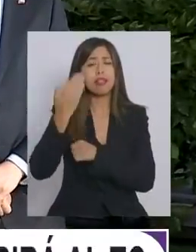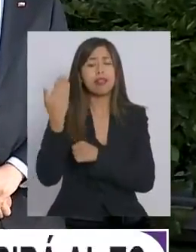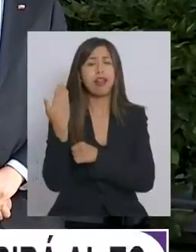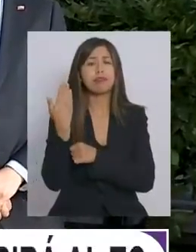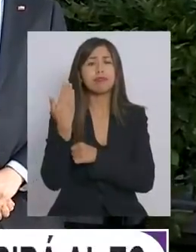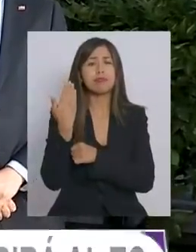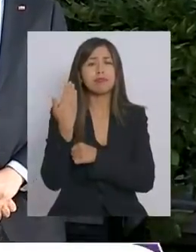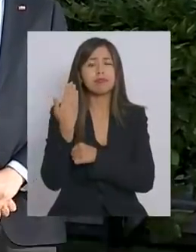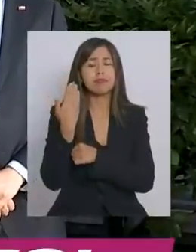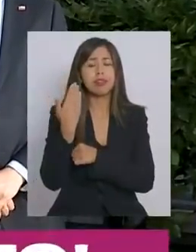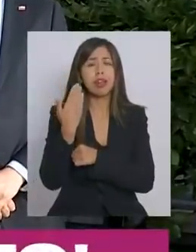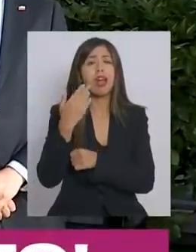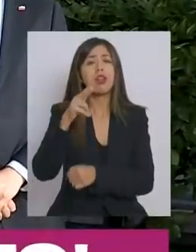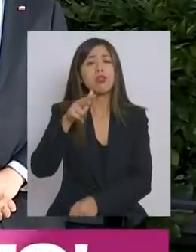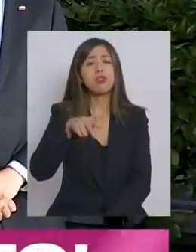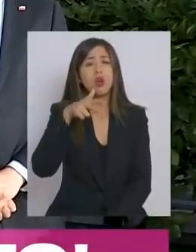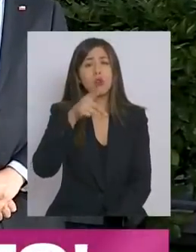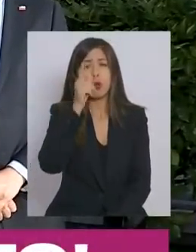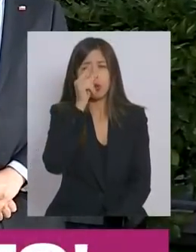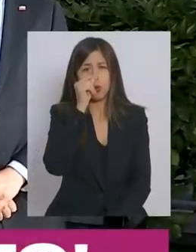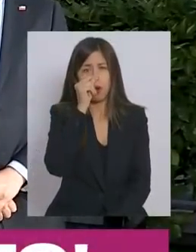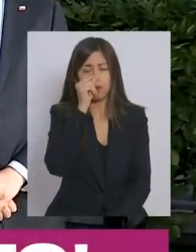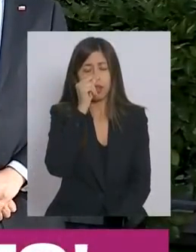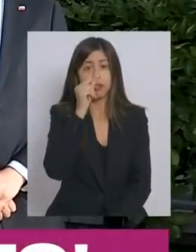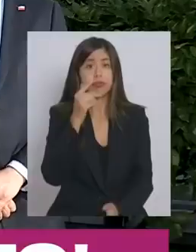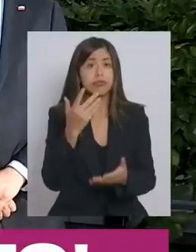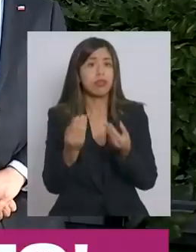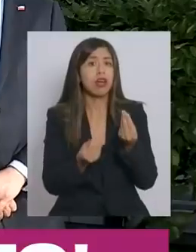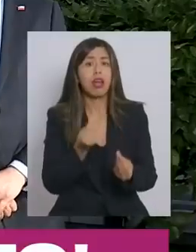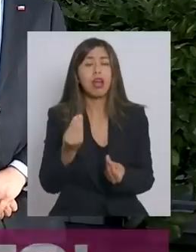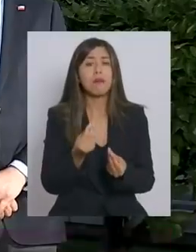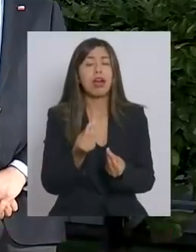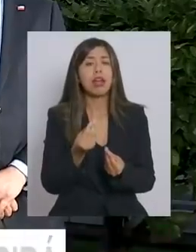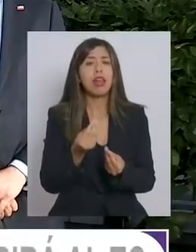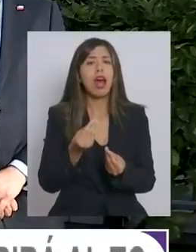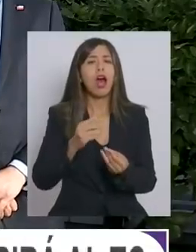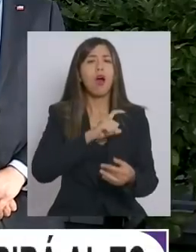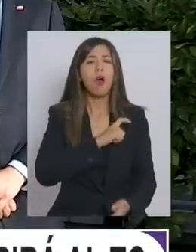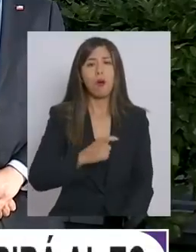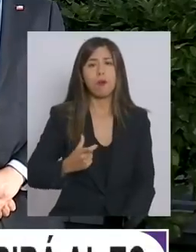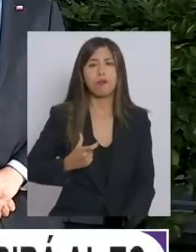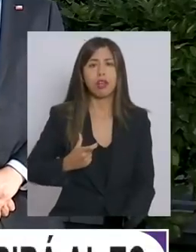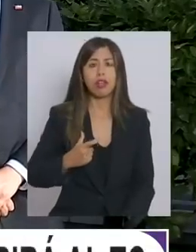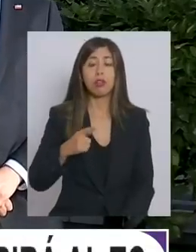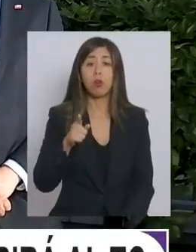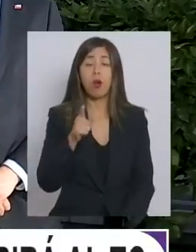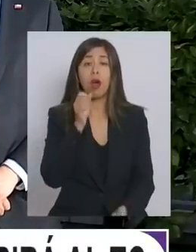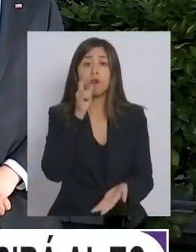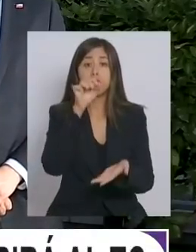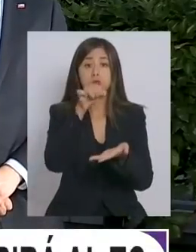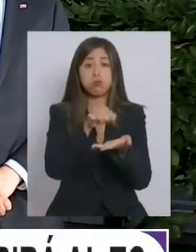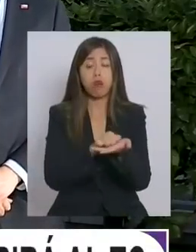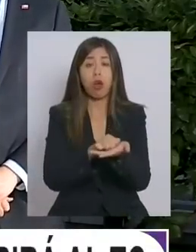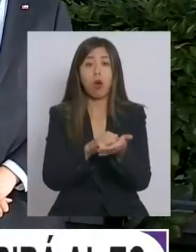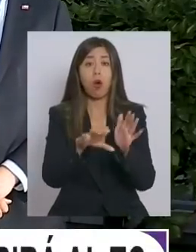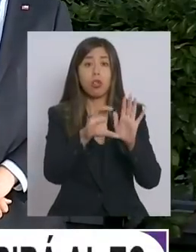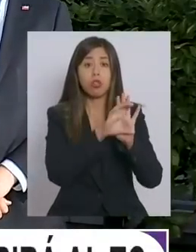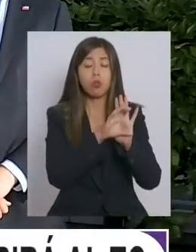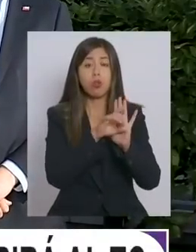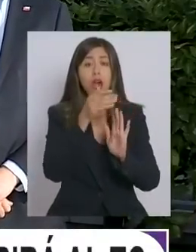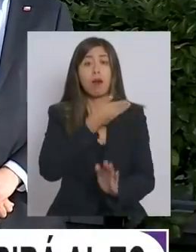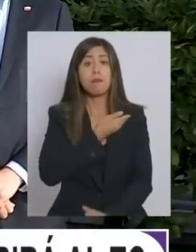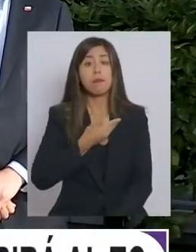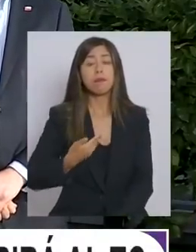pasado 18 de octubre. ¿Cuál es la posición del gobierno ante estos dos escenarios? ¿Una acusación constitucional en contra del presidente Sebastián